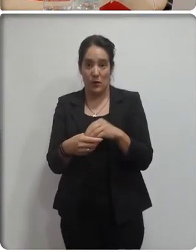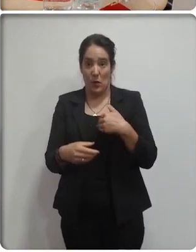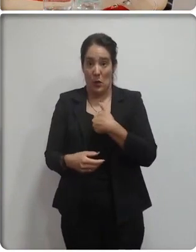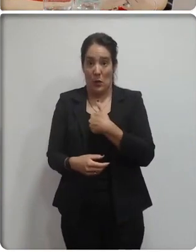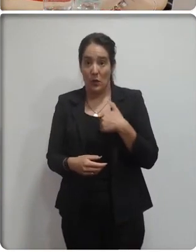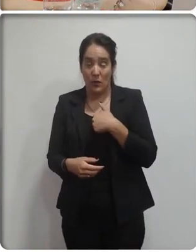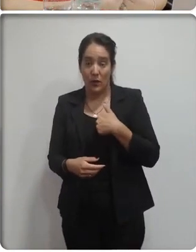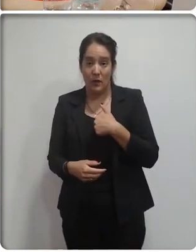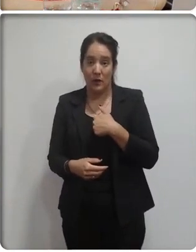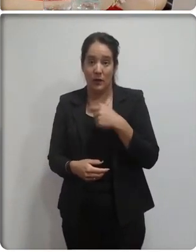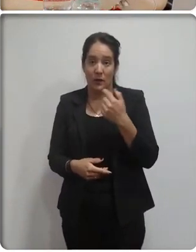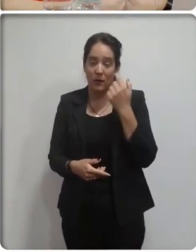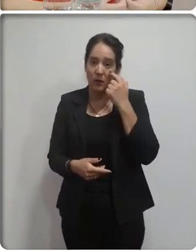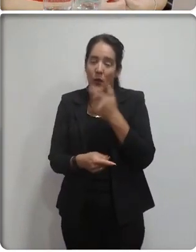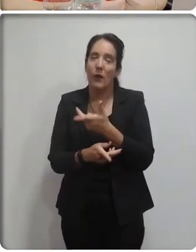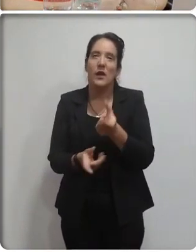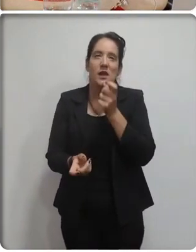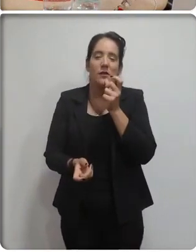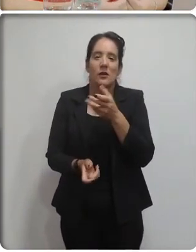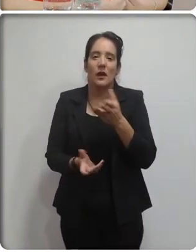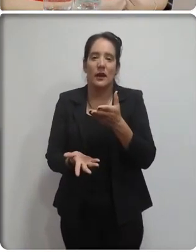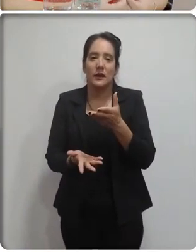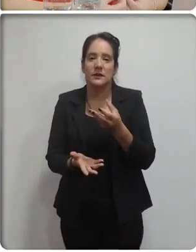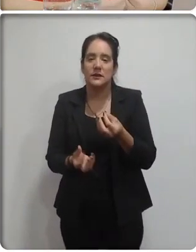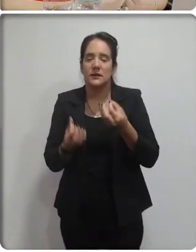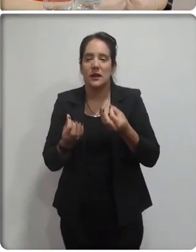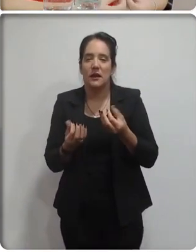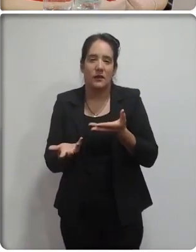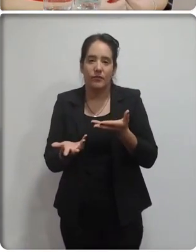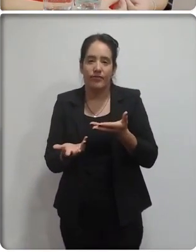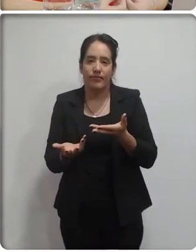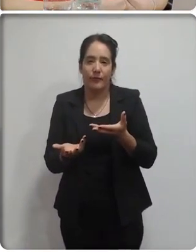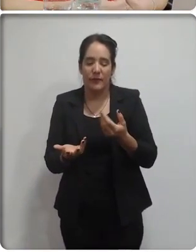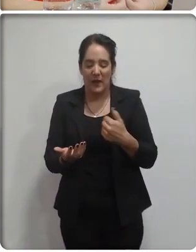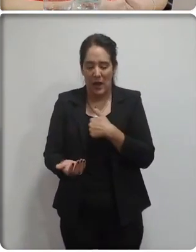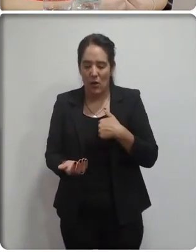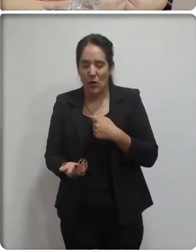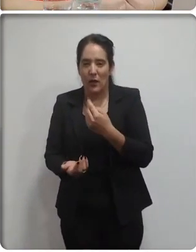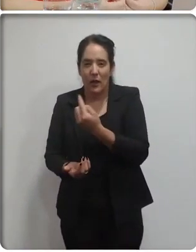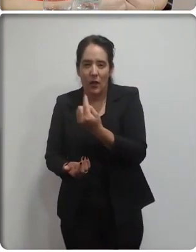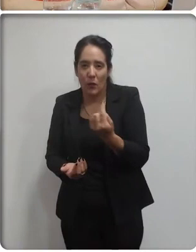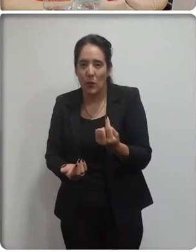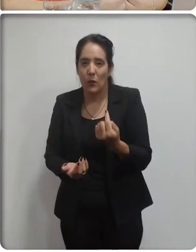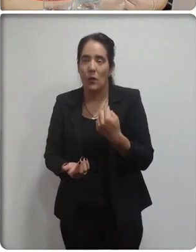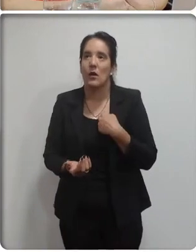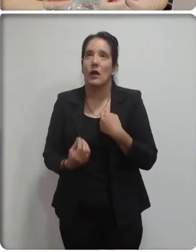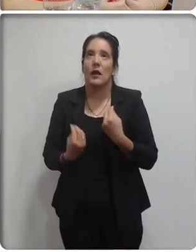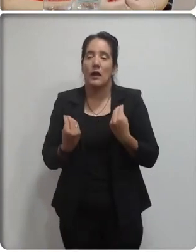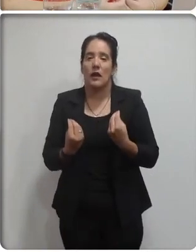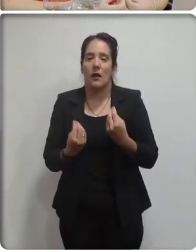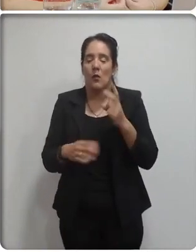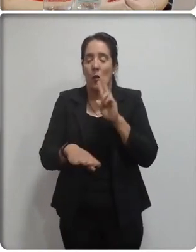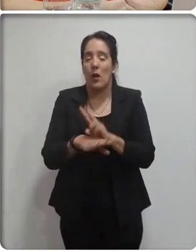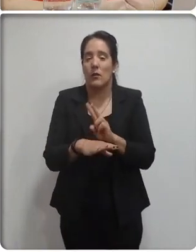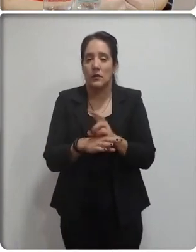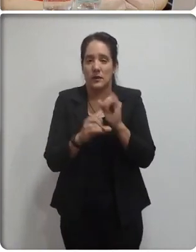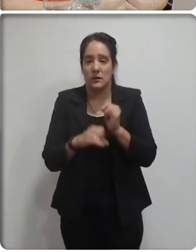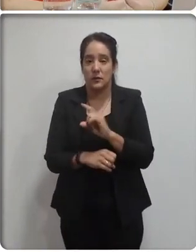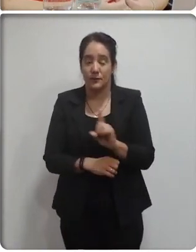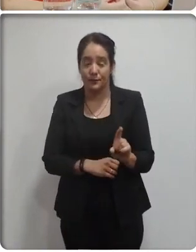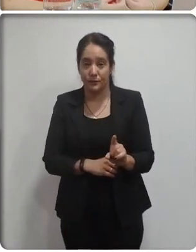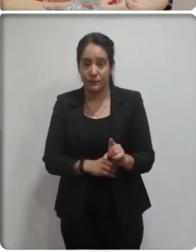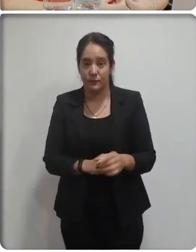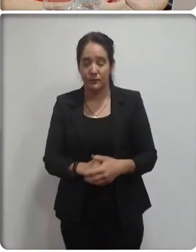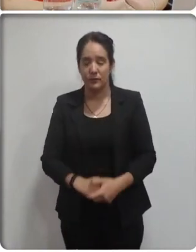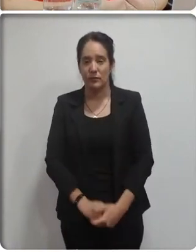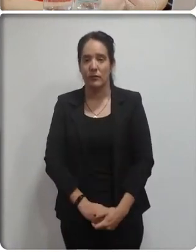del metabolismo, tenemos que definir explícitamente qué errores innatos del metabolismo vamos a atender. Como